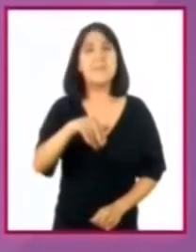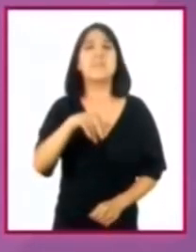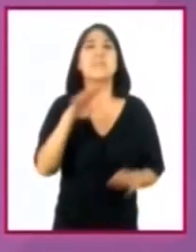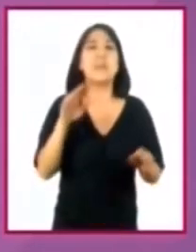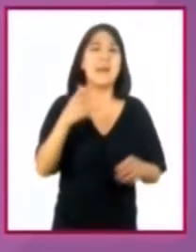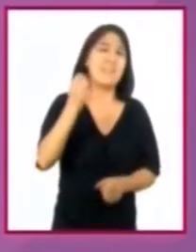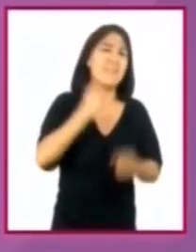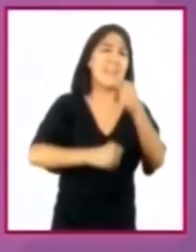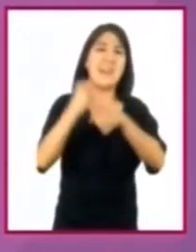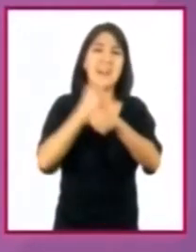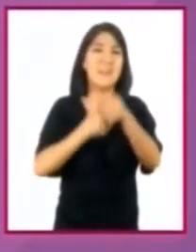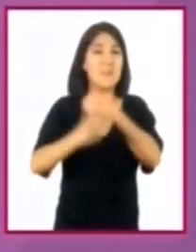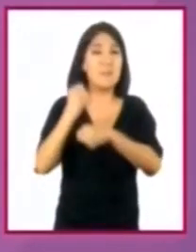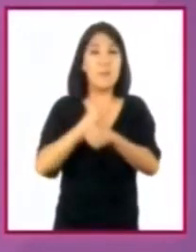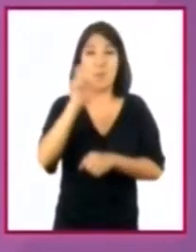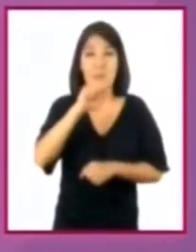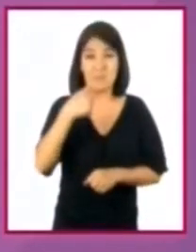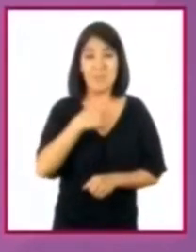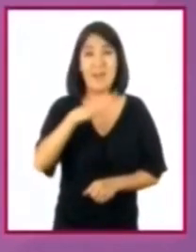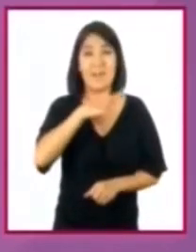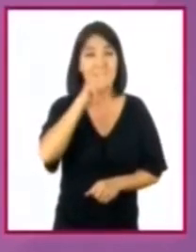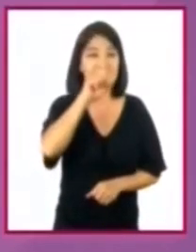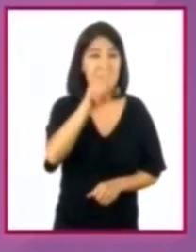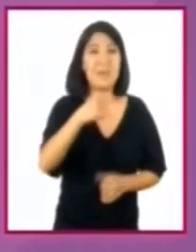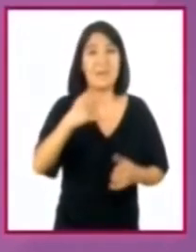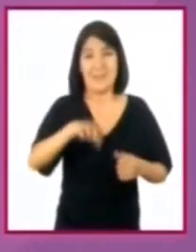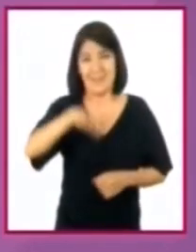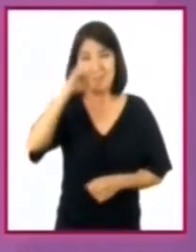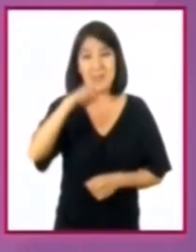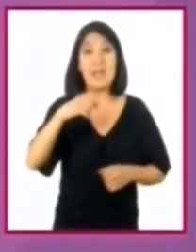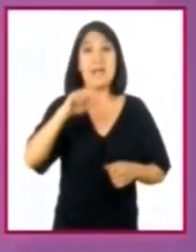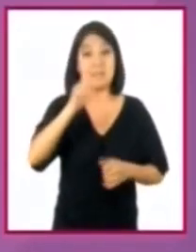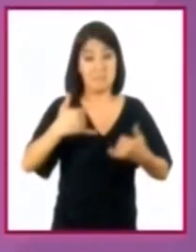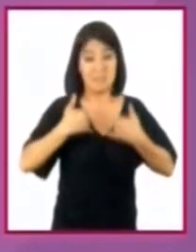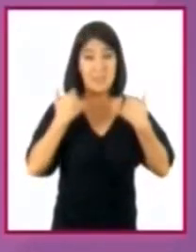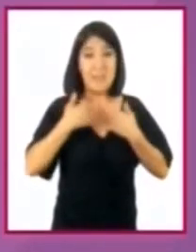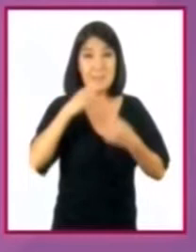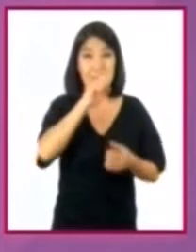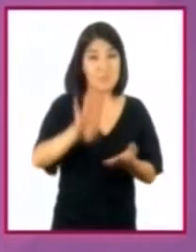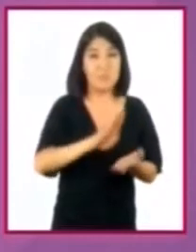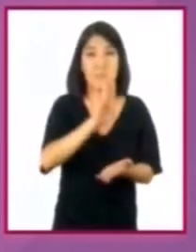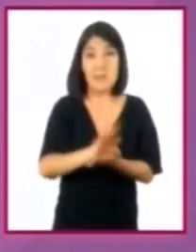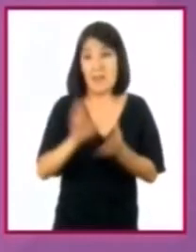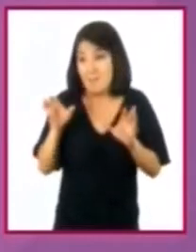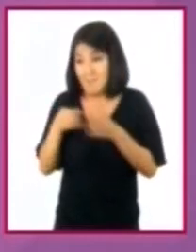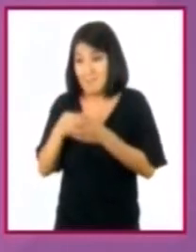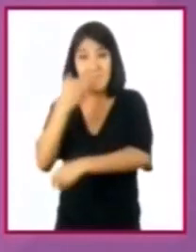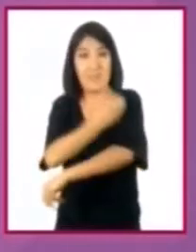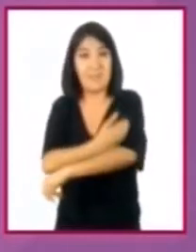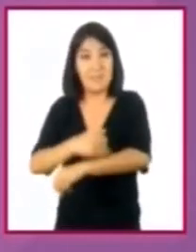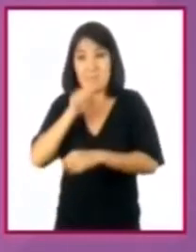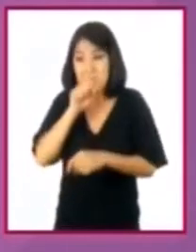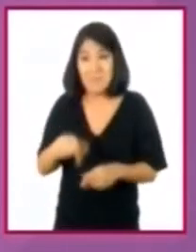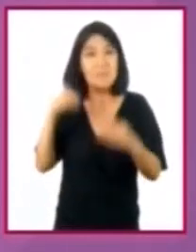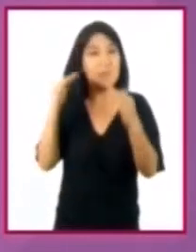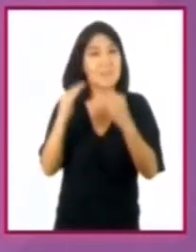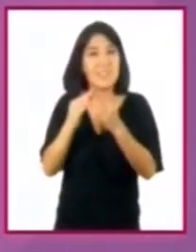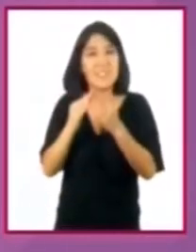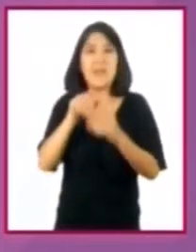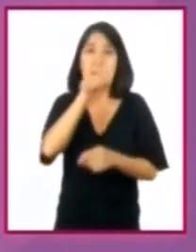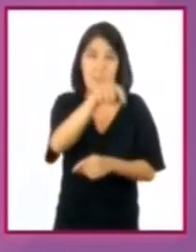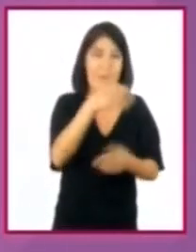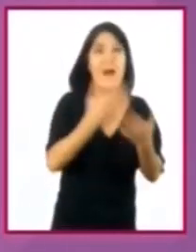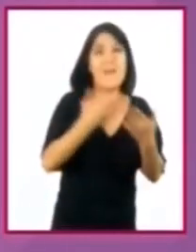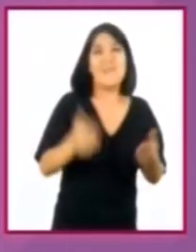hace años, cuando yo tenía su edad, los jóvenes de nuestro barrio no vivíamos con nuestras familias, en nuestras casas, como hacen